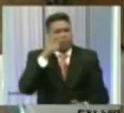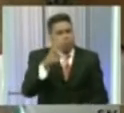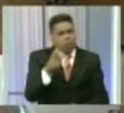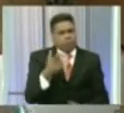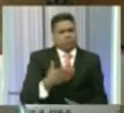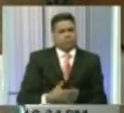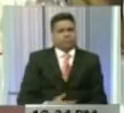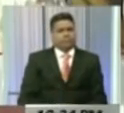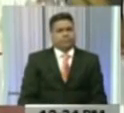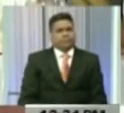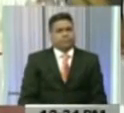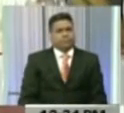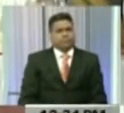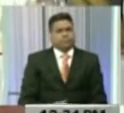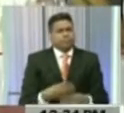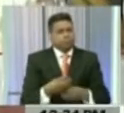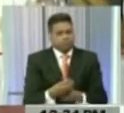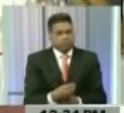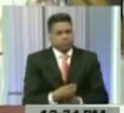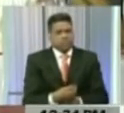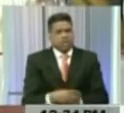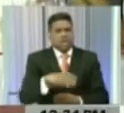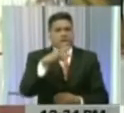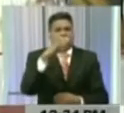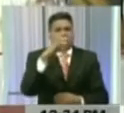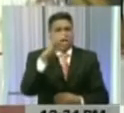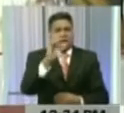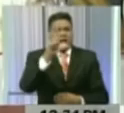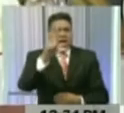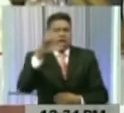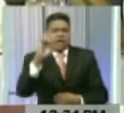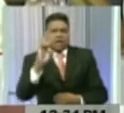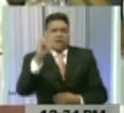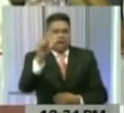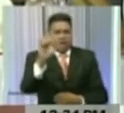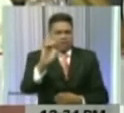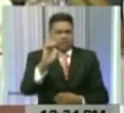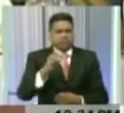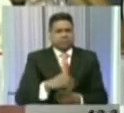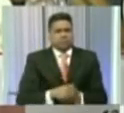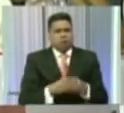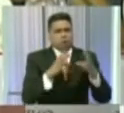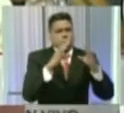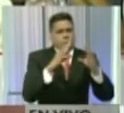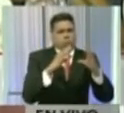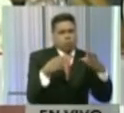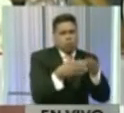CLAP, los comités locales de abastecimiento y producción.